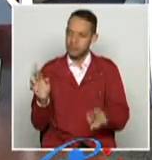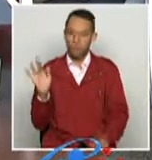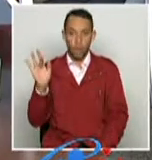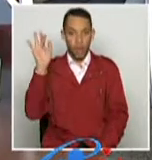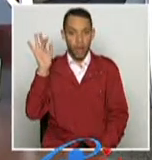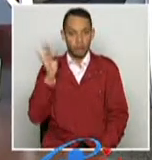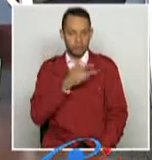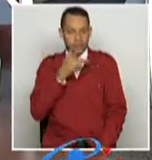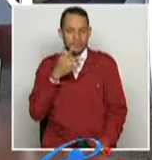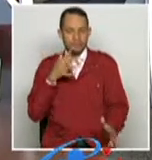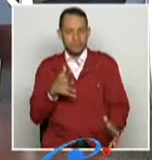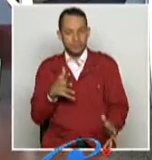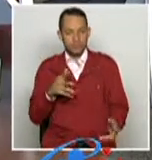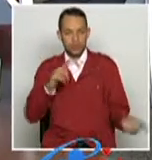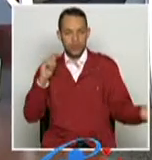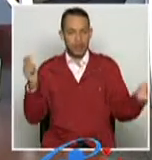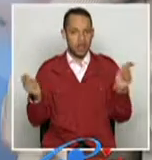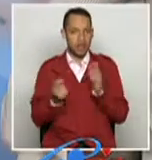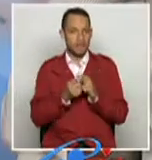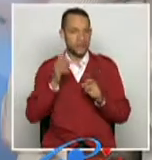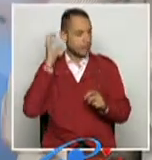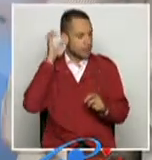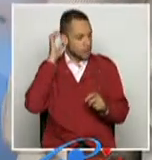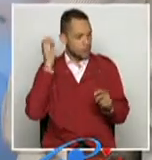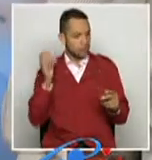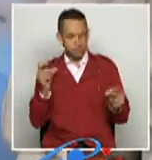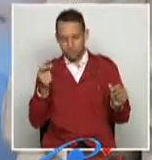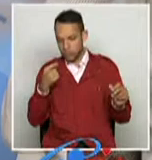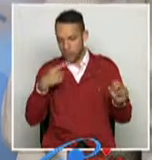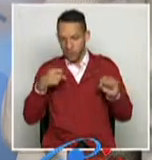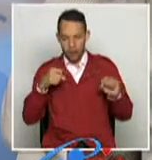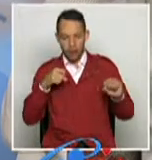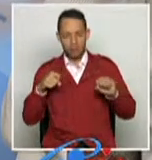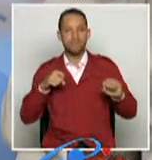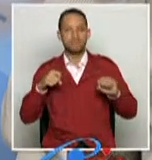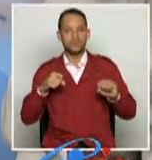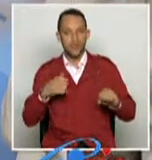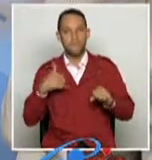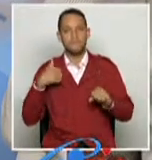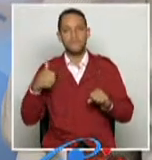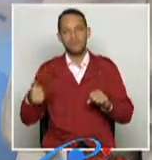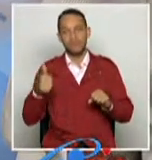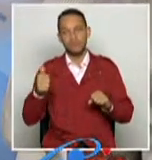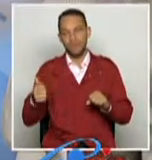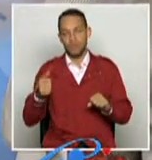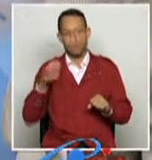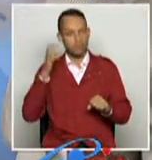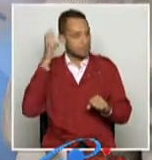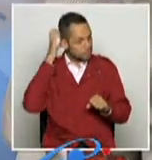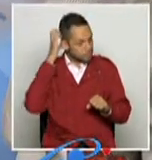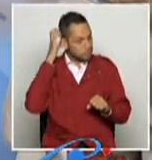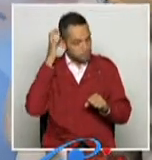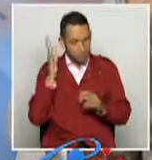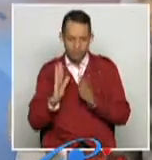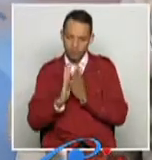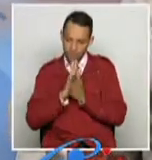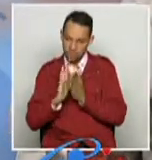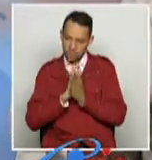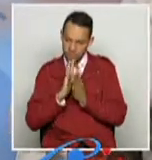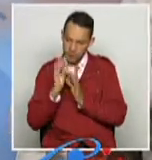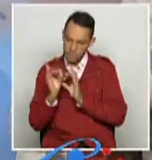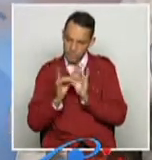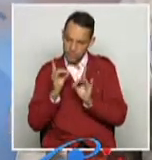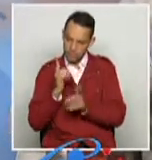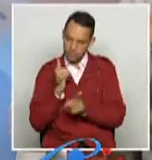estímulos que uno le hace al cuerpo, el mismo cuerpo recibe esta información y